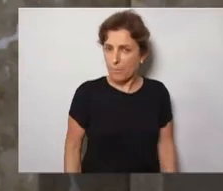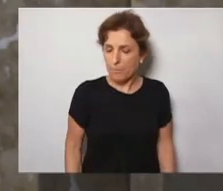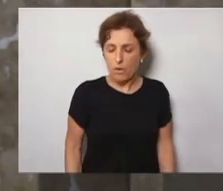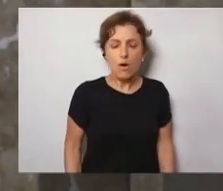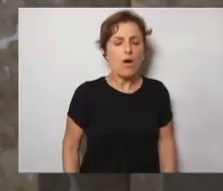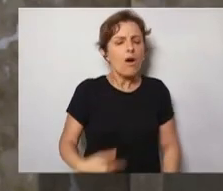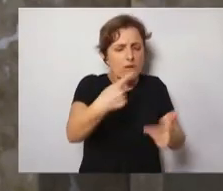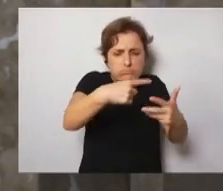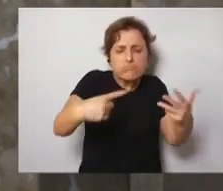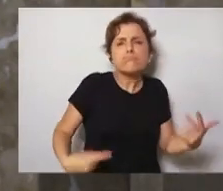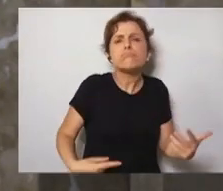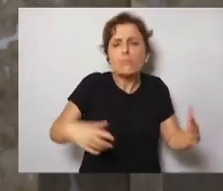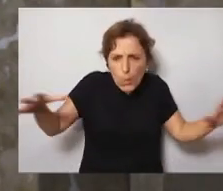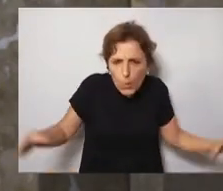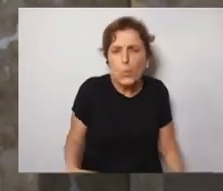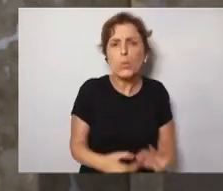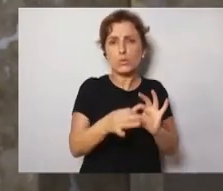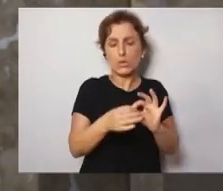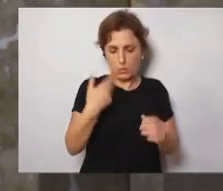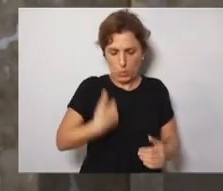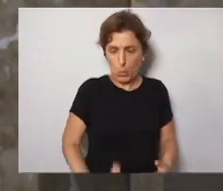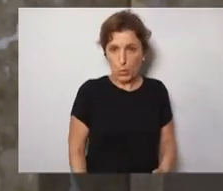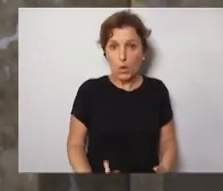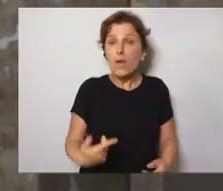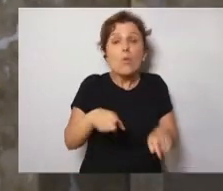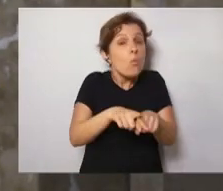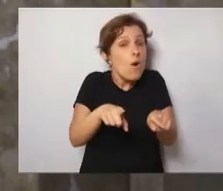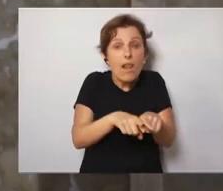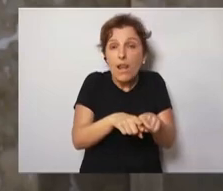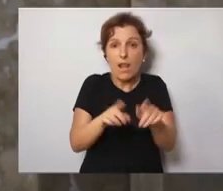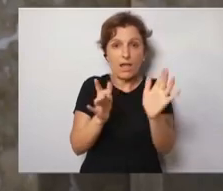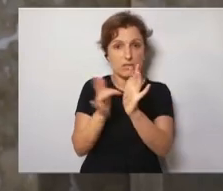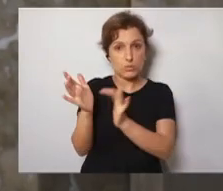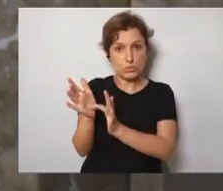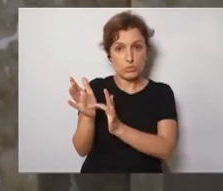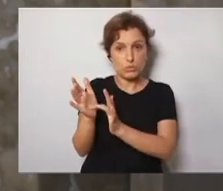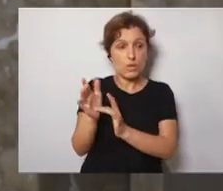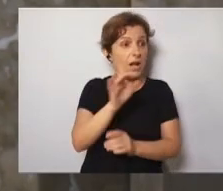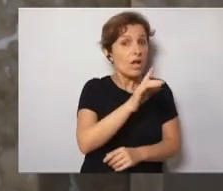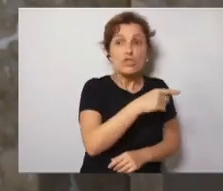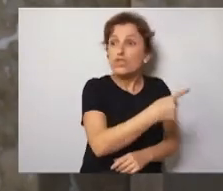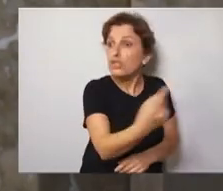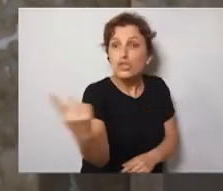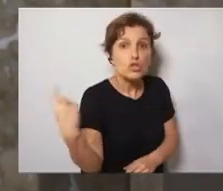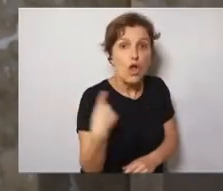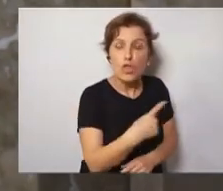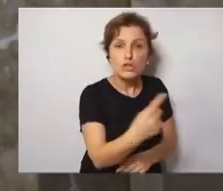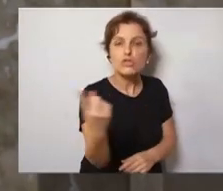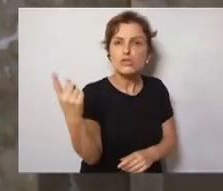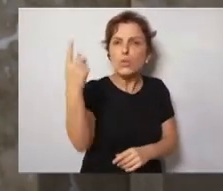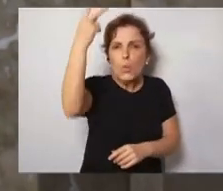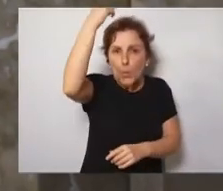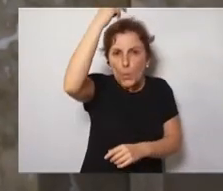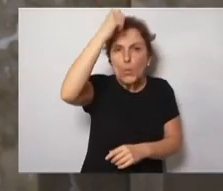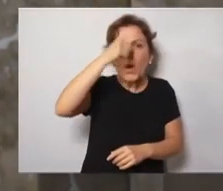forman sino un solo cuerpo así también sucede con cristo porque todos hemos sido bautizados en un solo espíritu